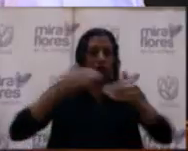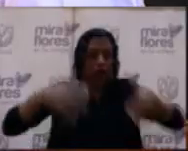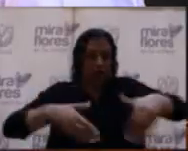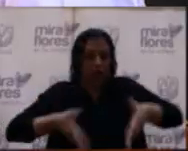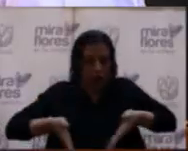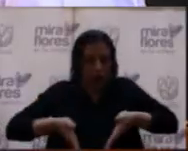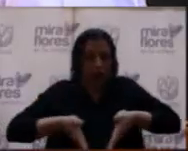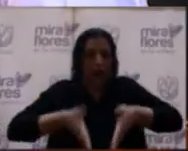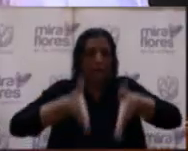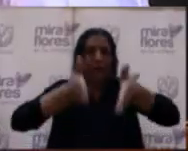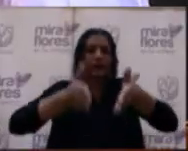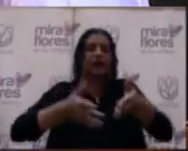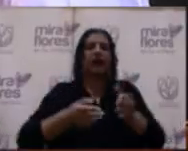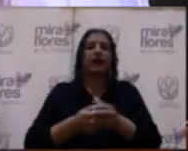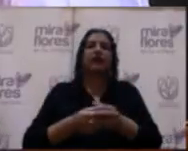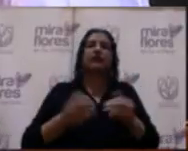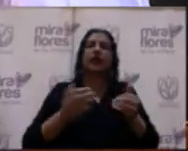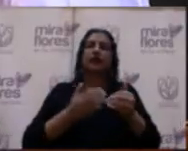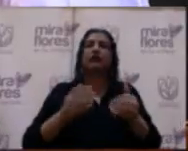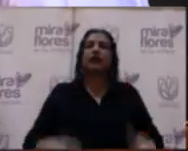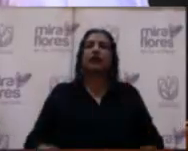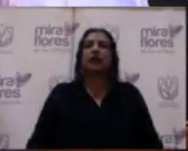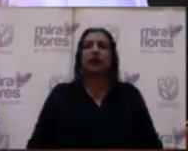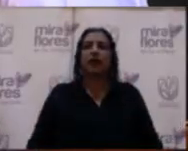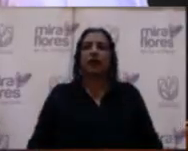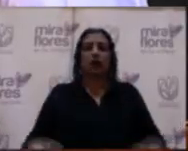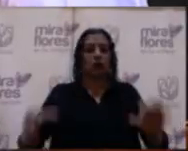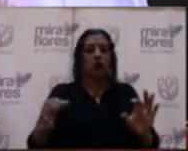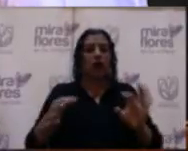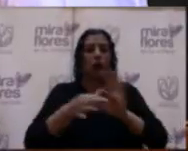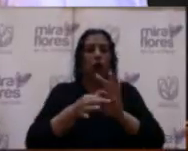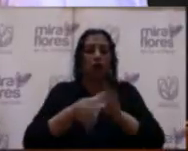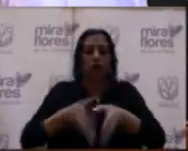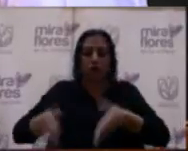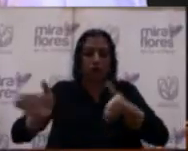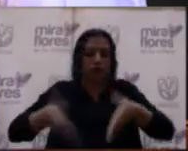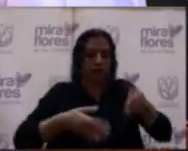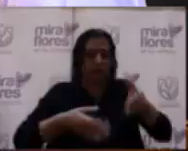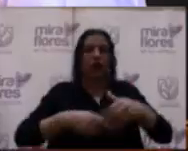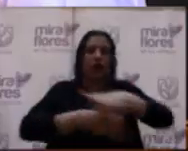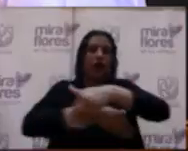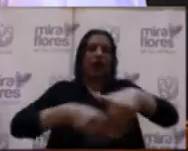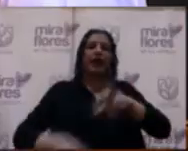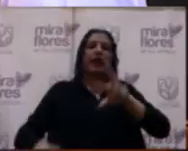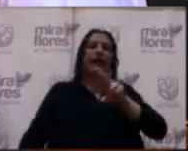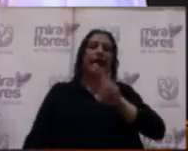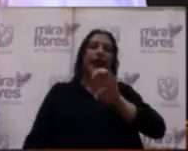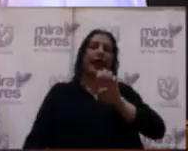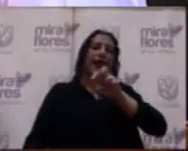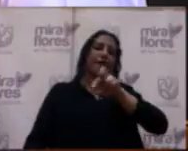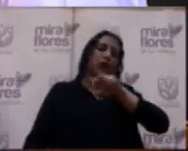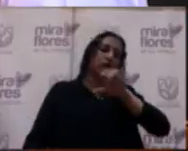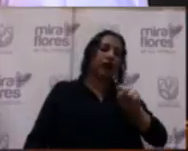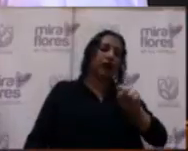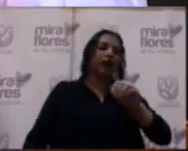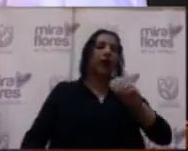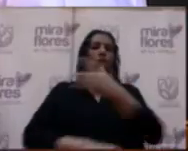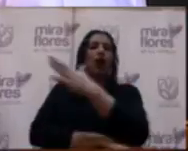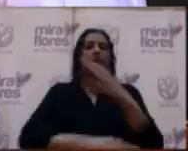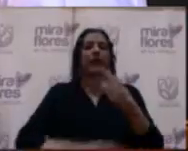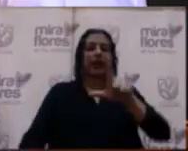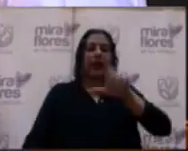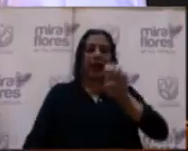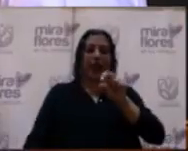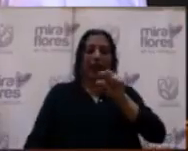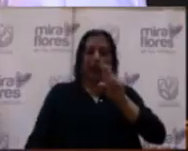que colinda, digamos que une la República de Panamá con el Parque Leguía, que está a la espalda.